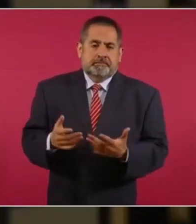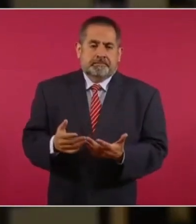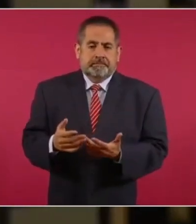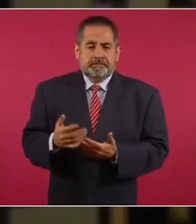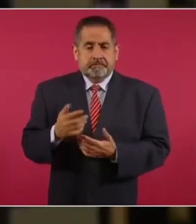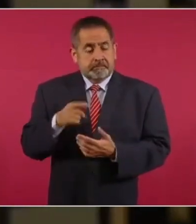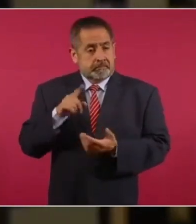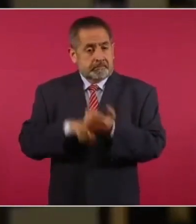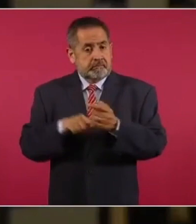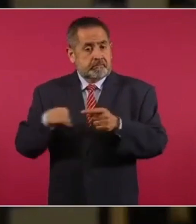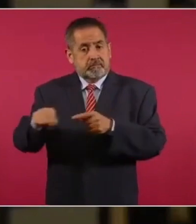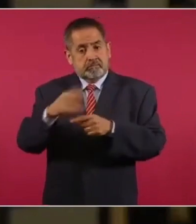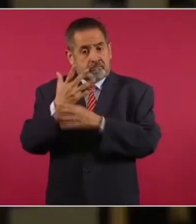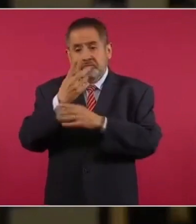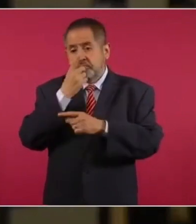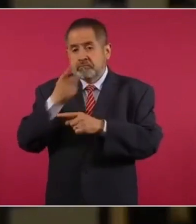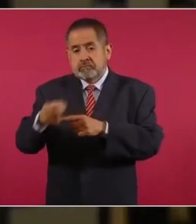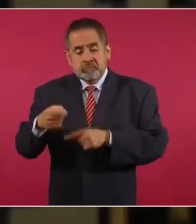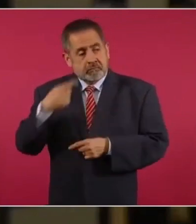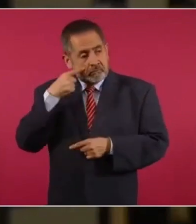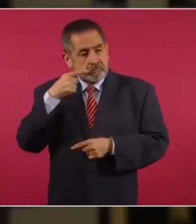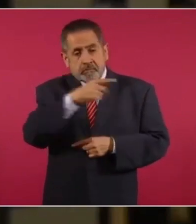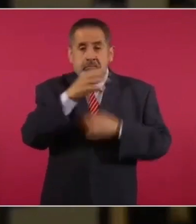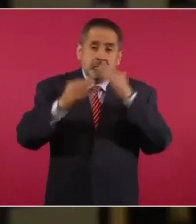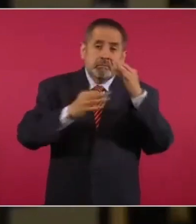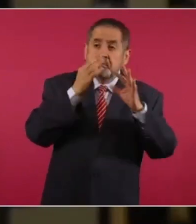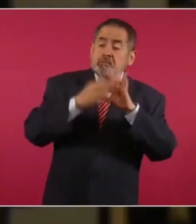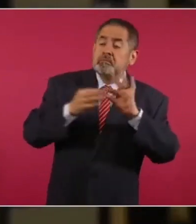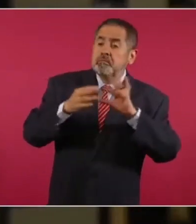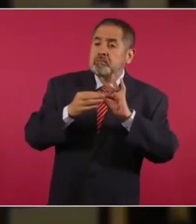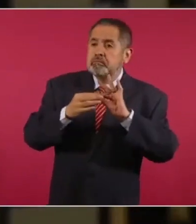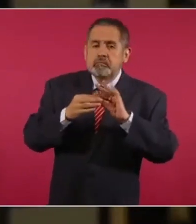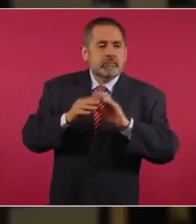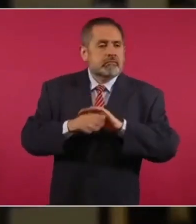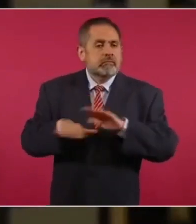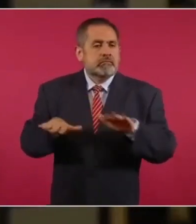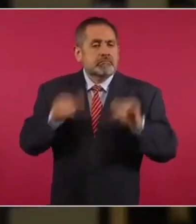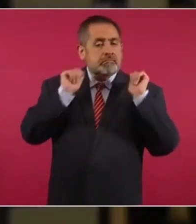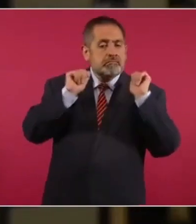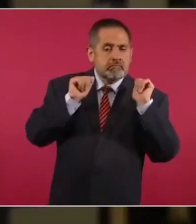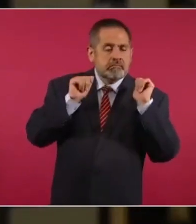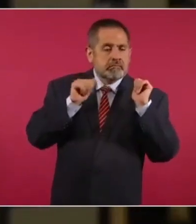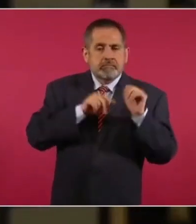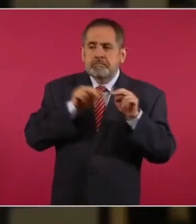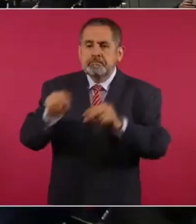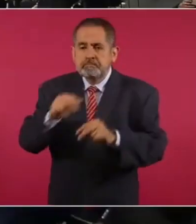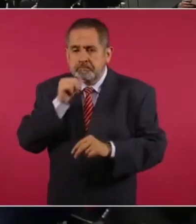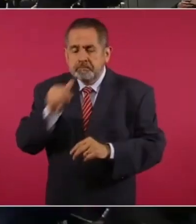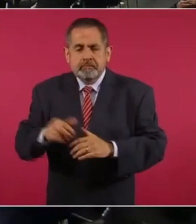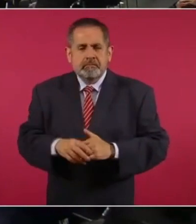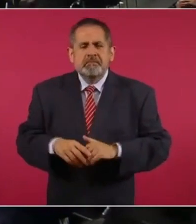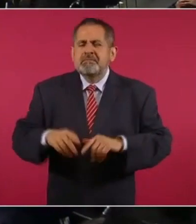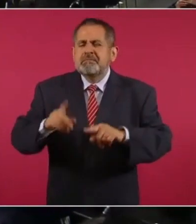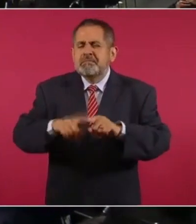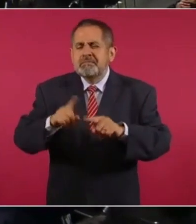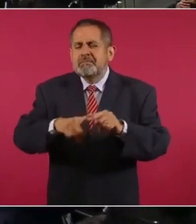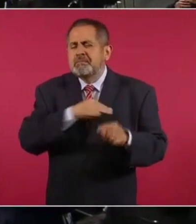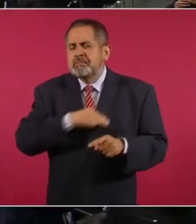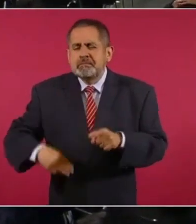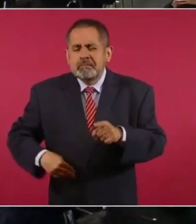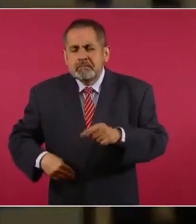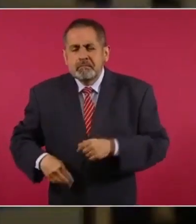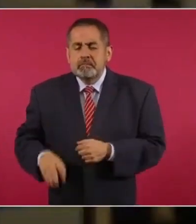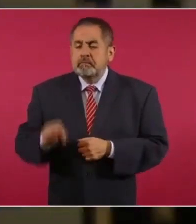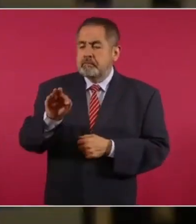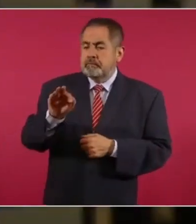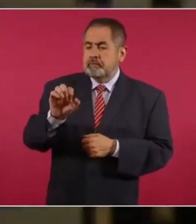Y ellos mismos han mencionado que después de su campaña, pues no ha dado presencia en estas comunidades. ¿Qué municipios?